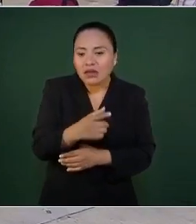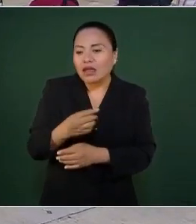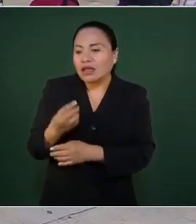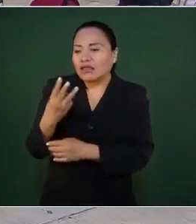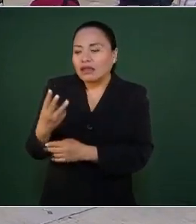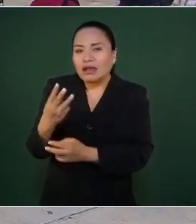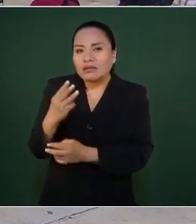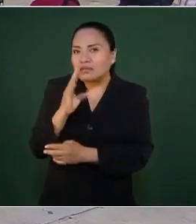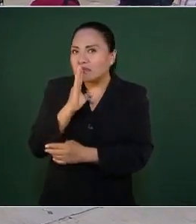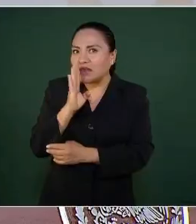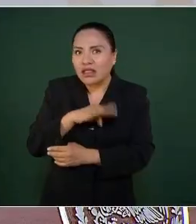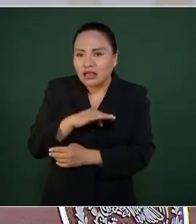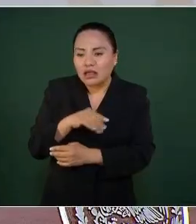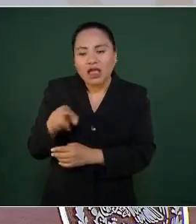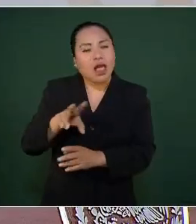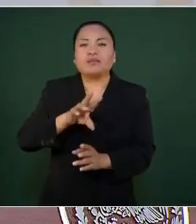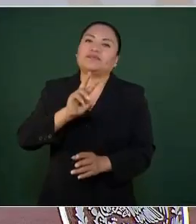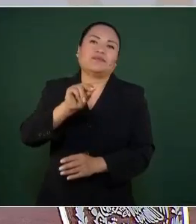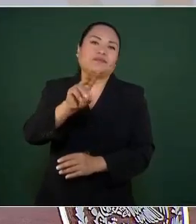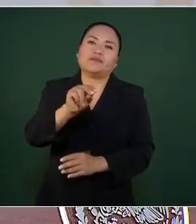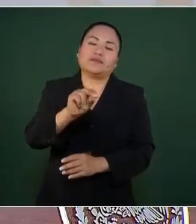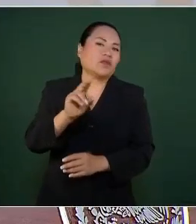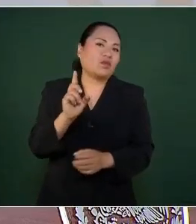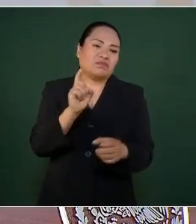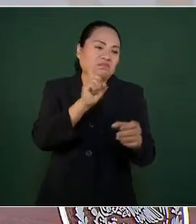3, ya no